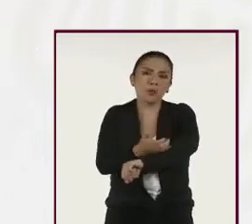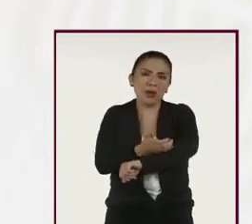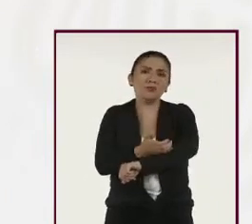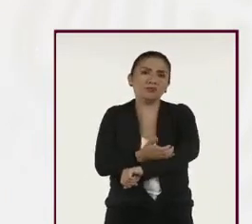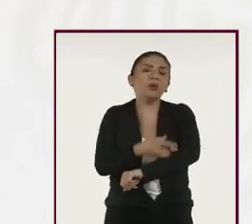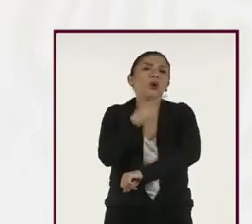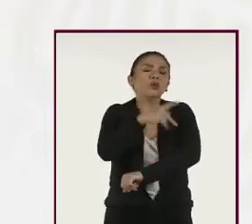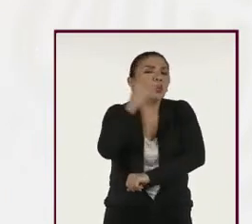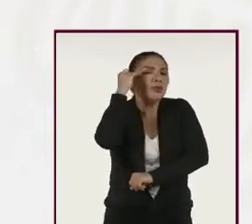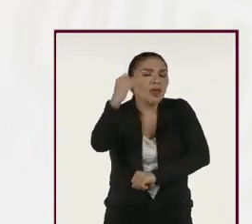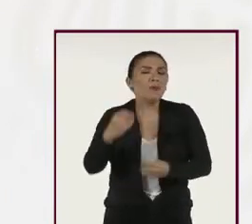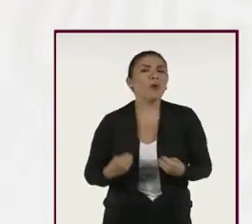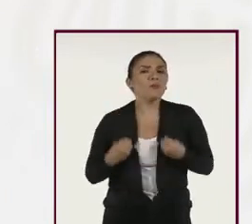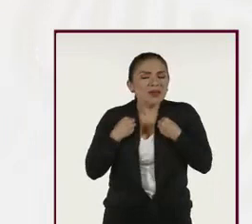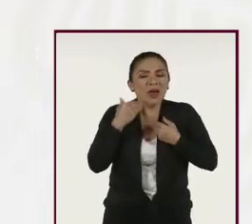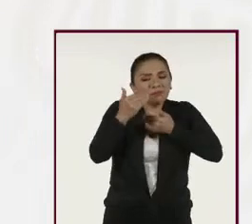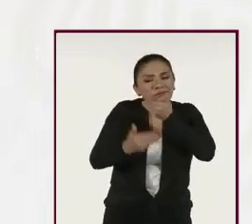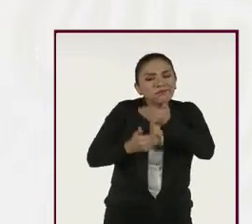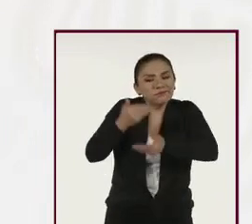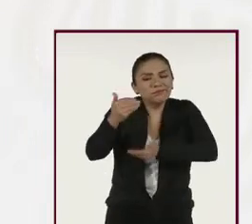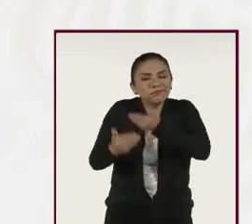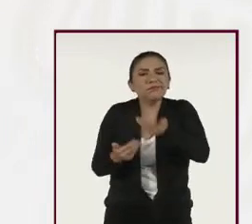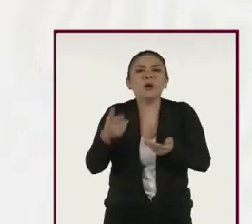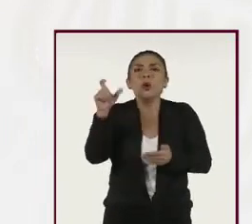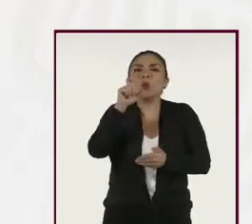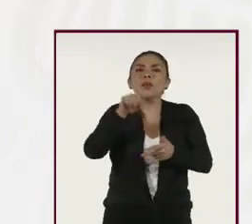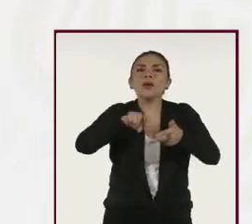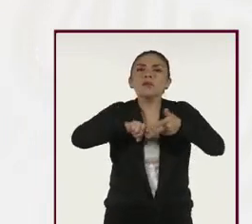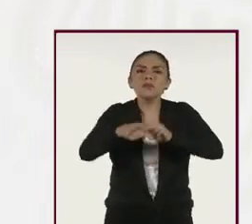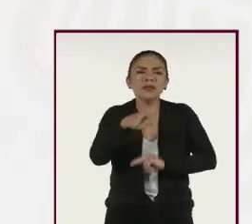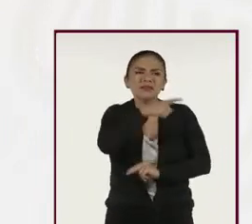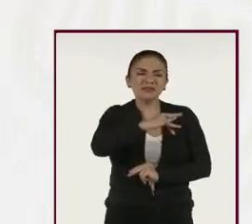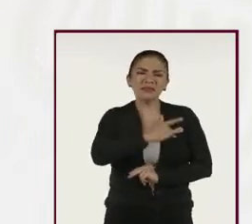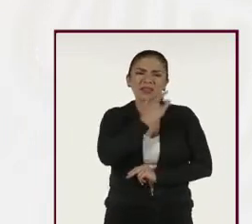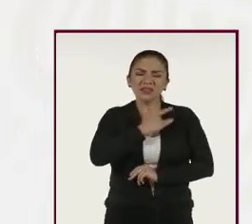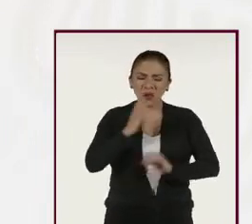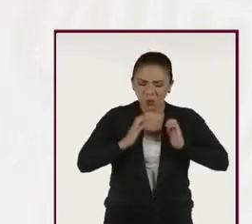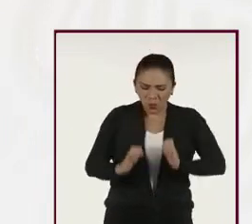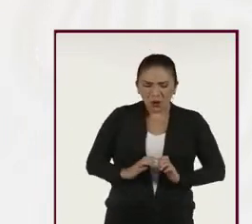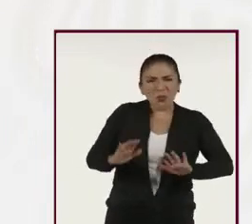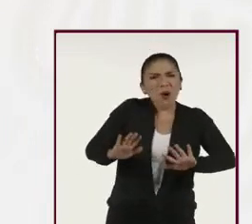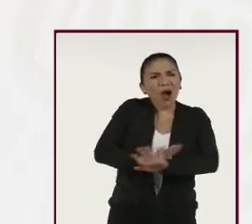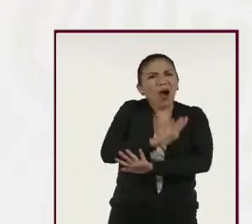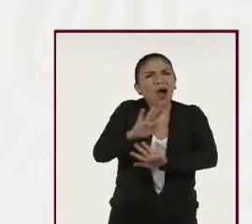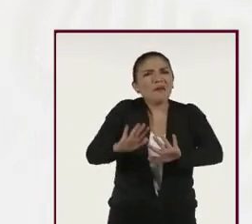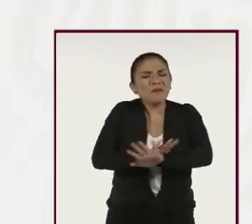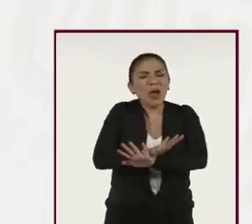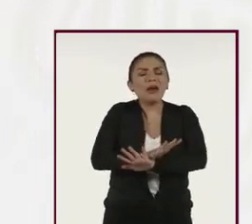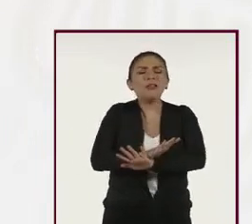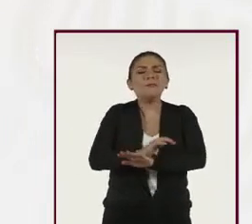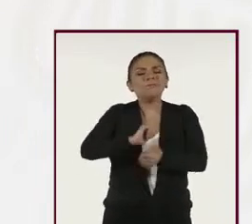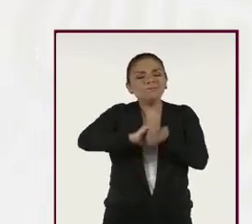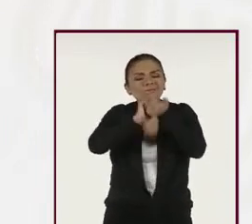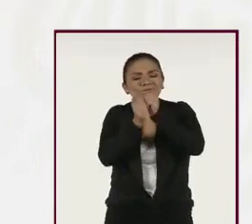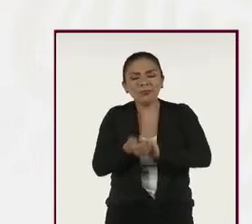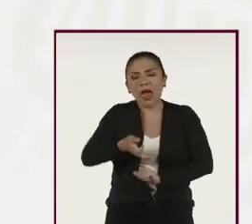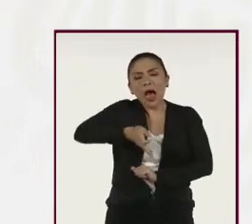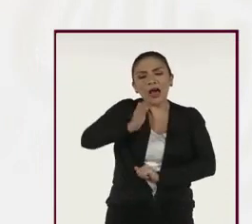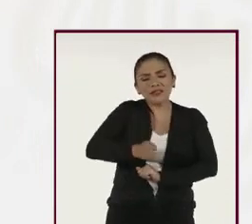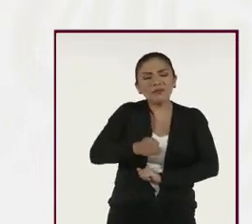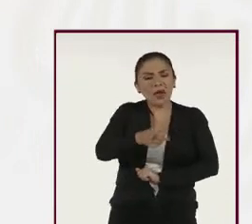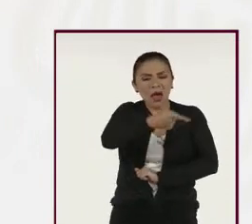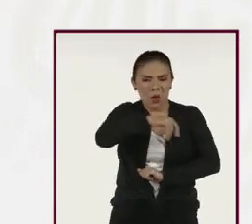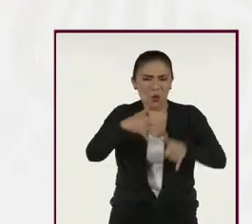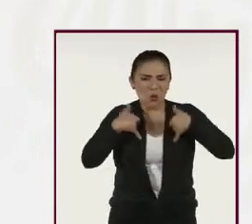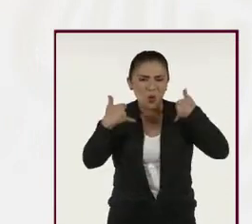etapas del desarrollo, desde las etapas en las que van generándose cambios en el cuerpo y que los van asimilando los adolescentes